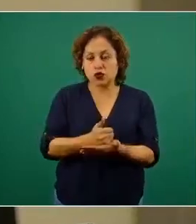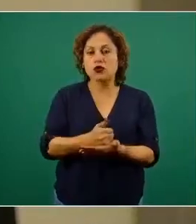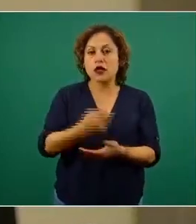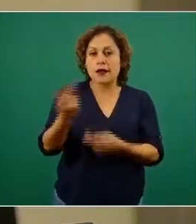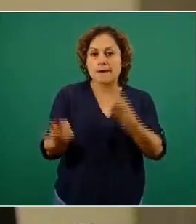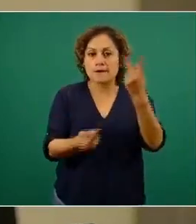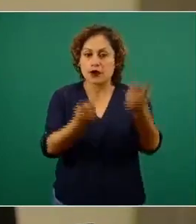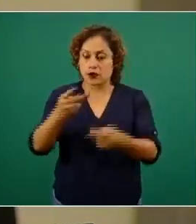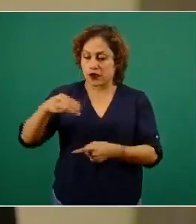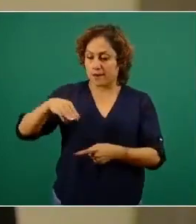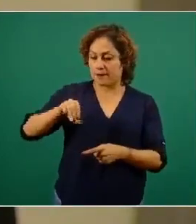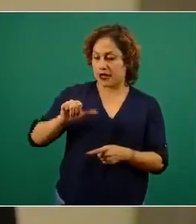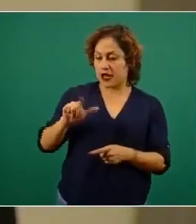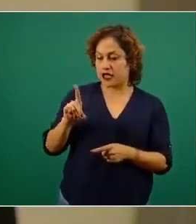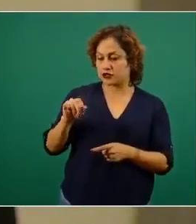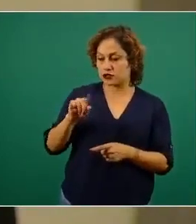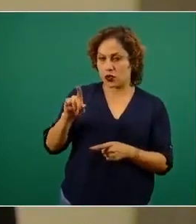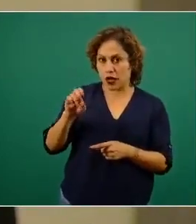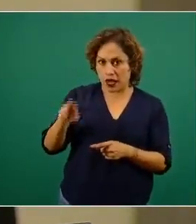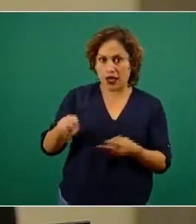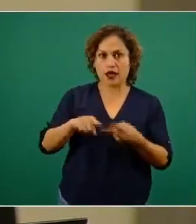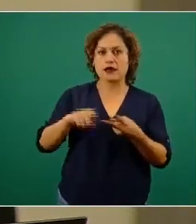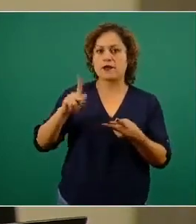Midazolam. Exacto. Entonces,